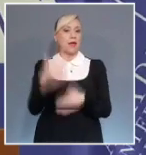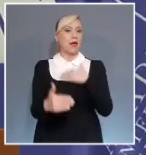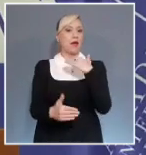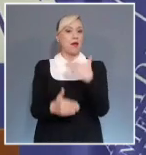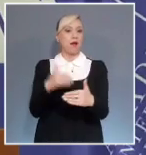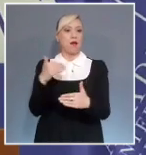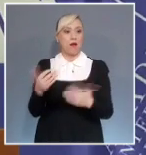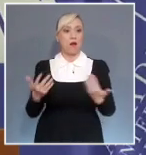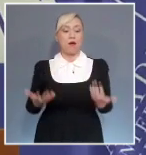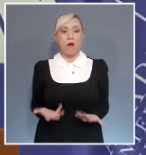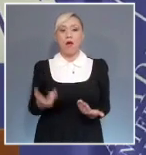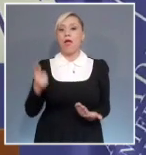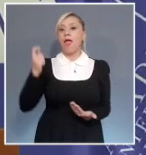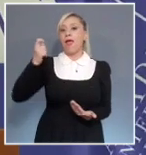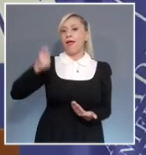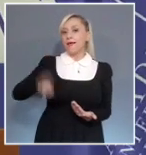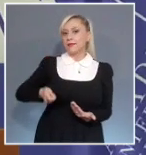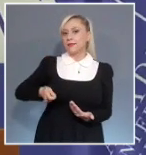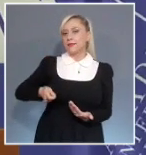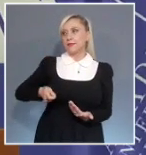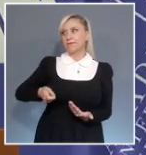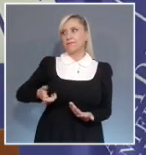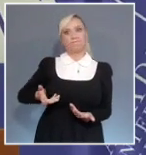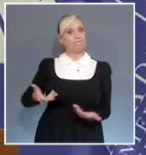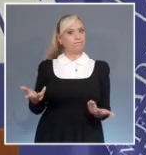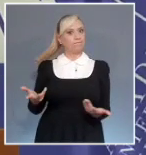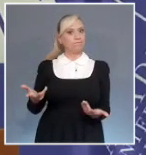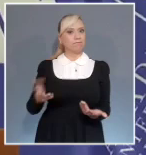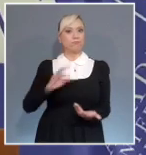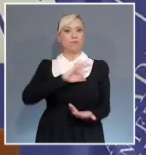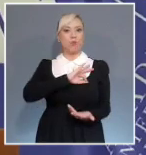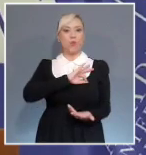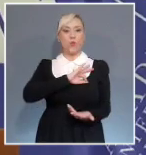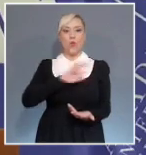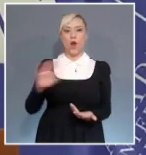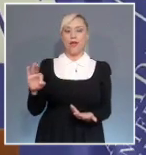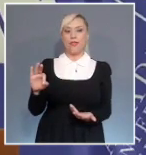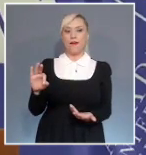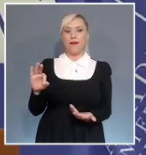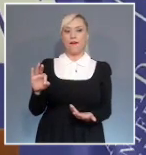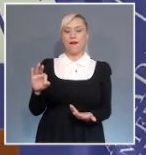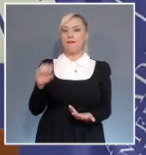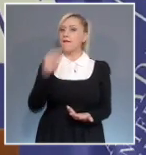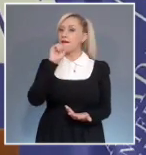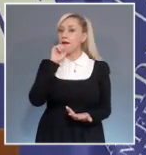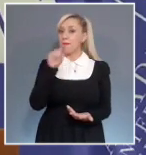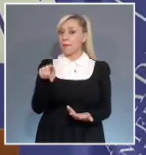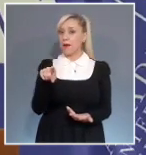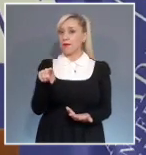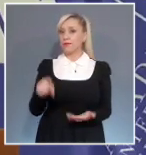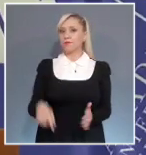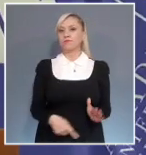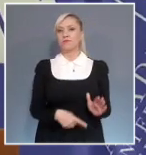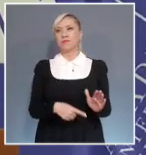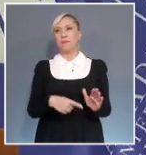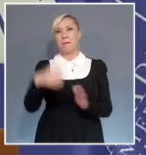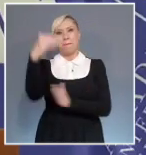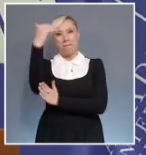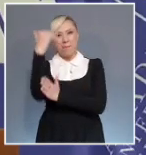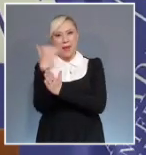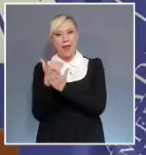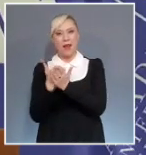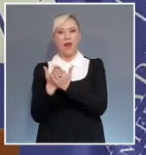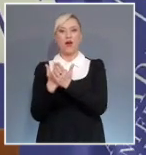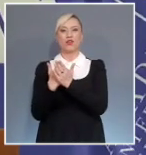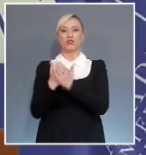Que sea íntegra, ¿no? Que pueda también reducir las brechas de